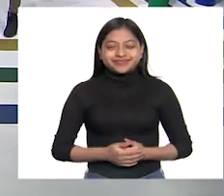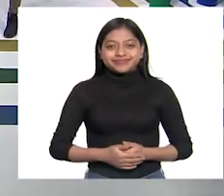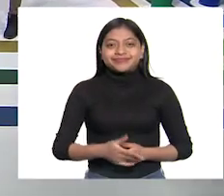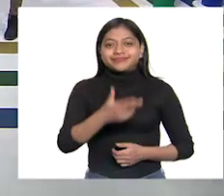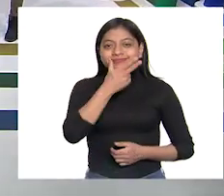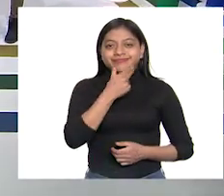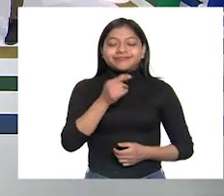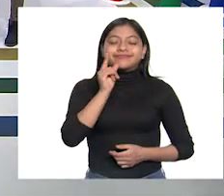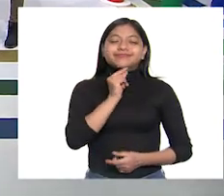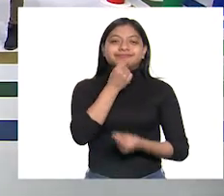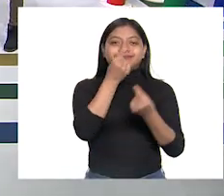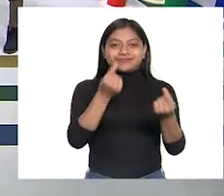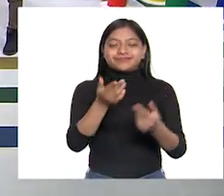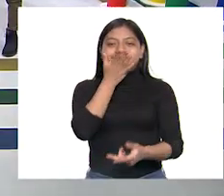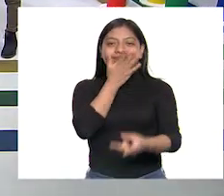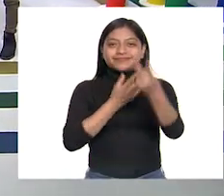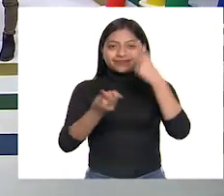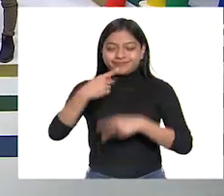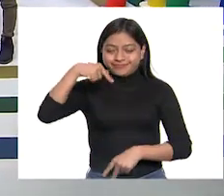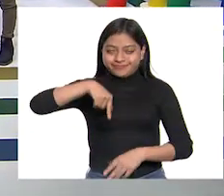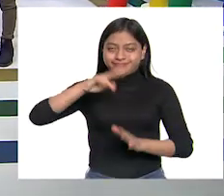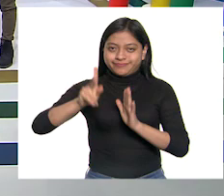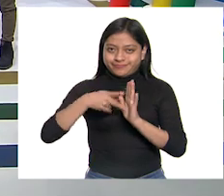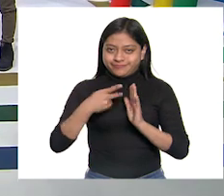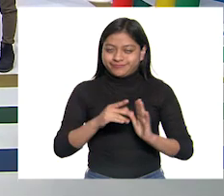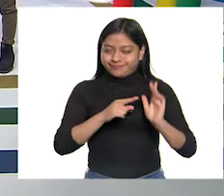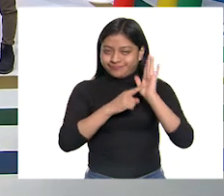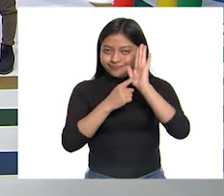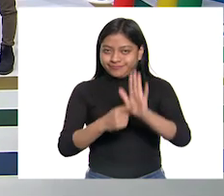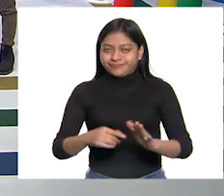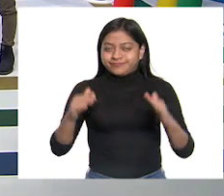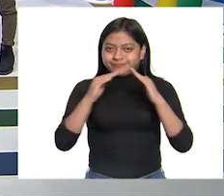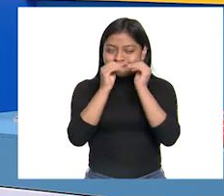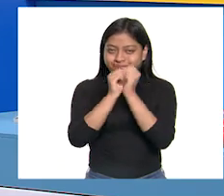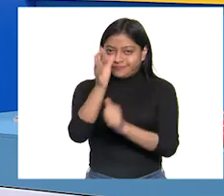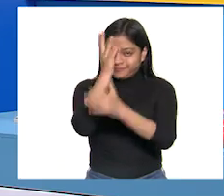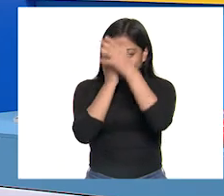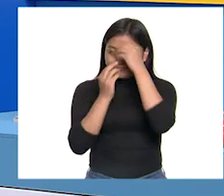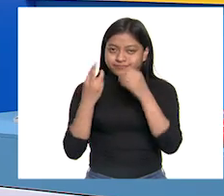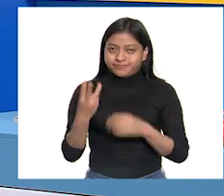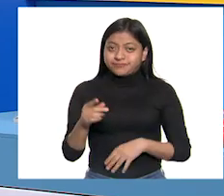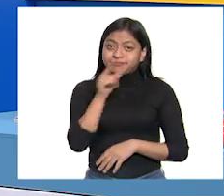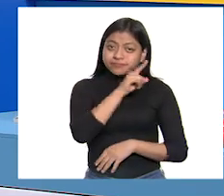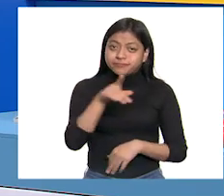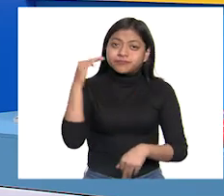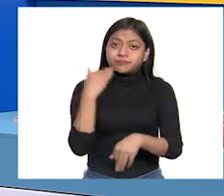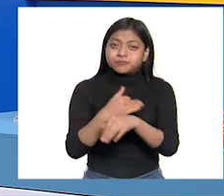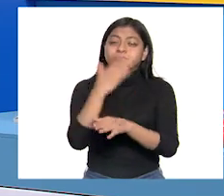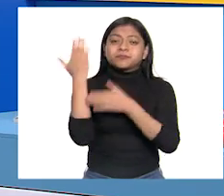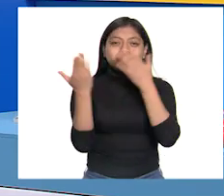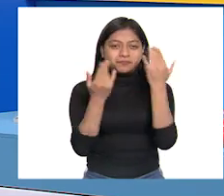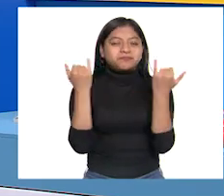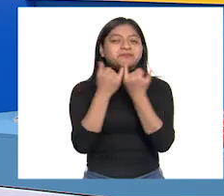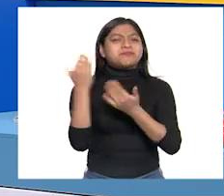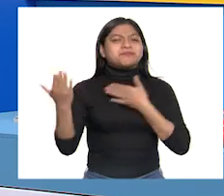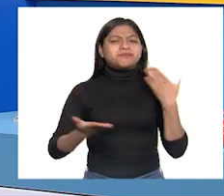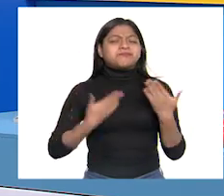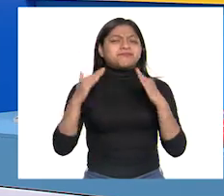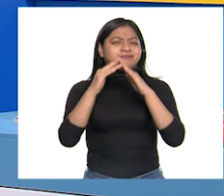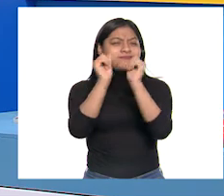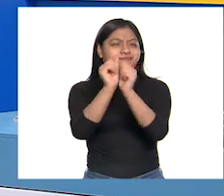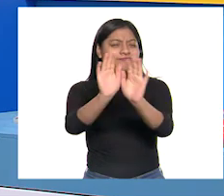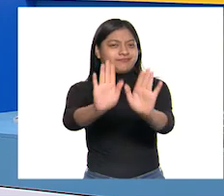Niñas y niños, bienvenidos a un programa más de Aprende en Casa 3. Un espacio en el que vamos a poder estudiar y divertirnos desde nuestros